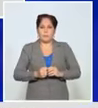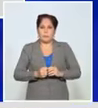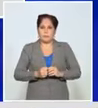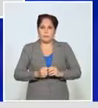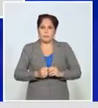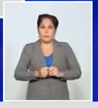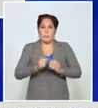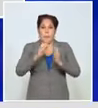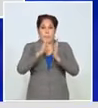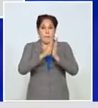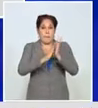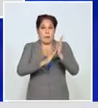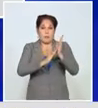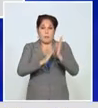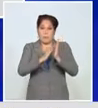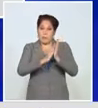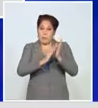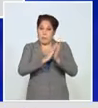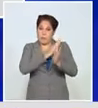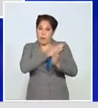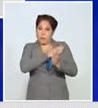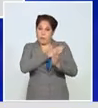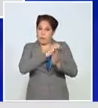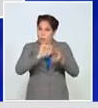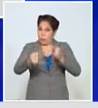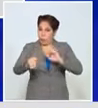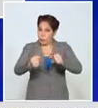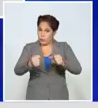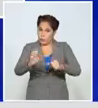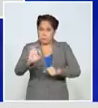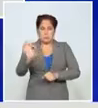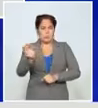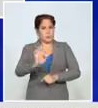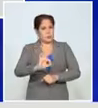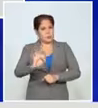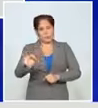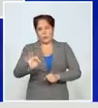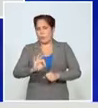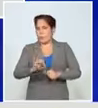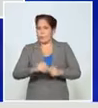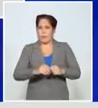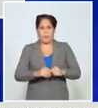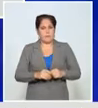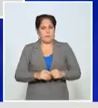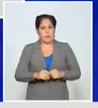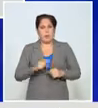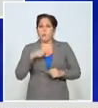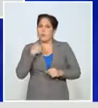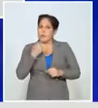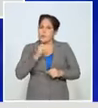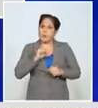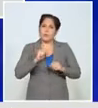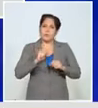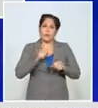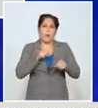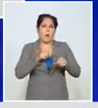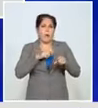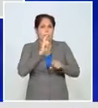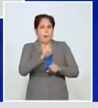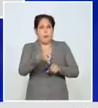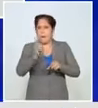marzo, que todavía no se ve el efecto de las acciones que se han